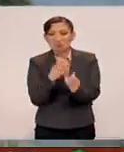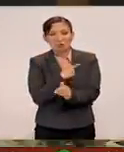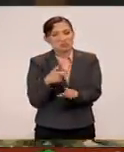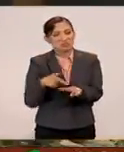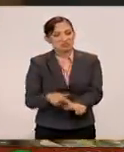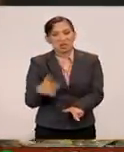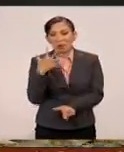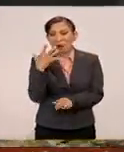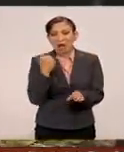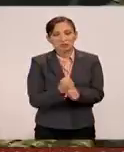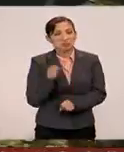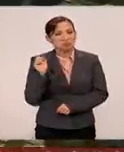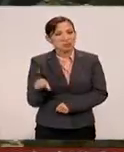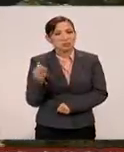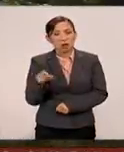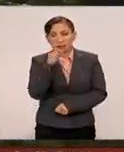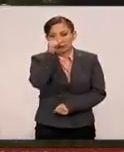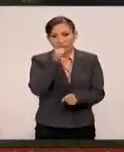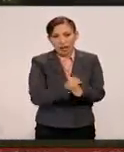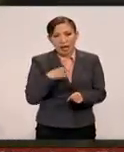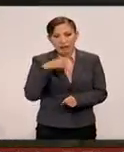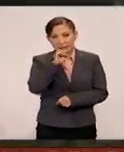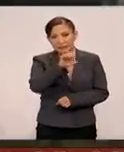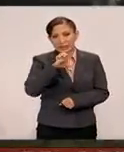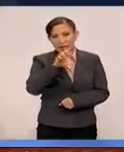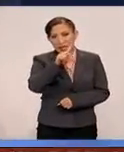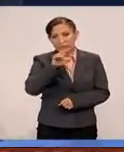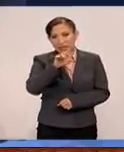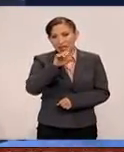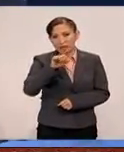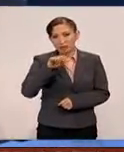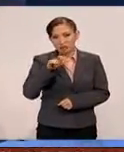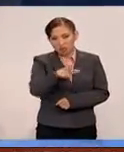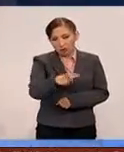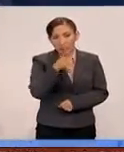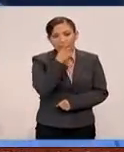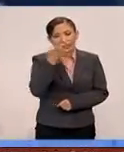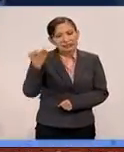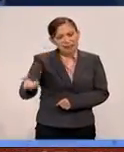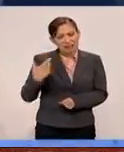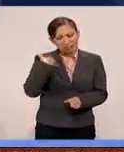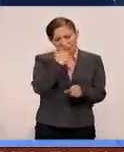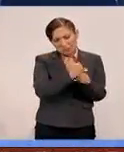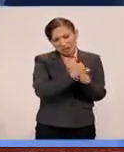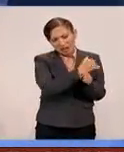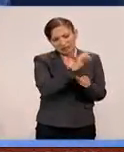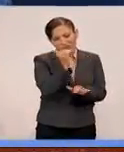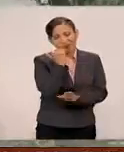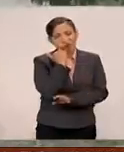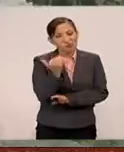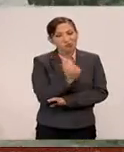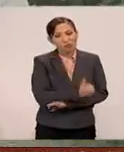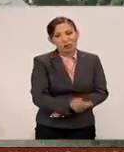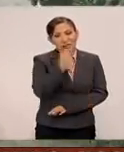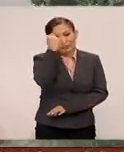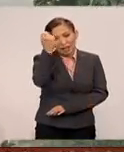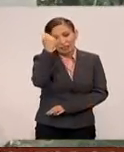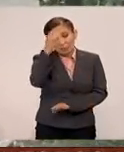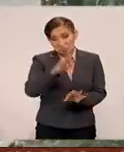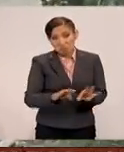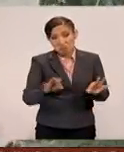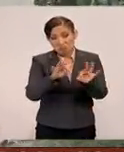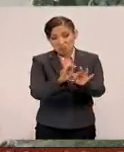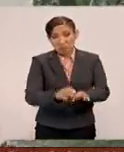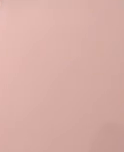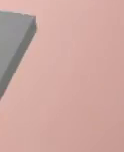pobreza en 5 años, el secretario de Desarrollo Social, José Antonio Meade, aseguró que este estudio tiene deficiencias técnicas